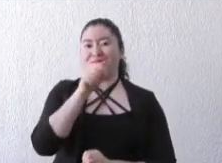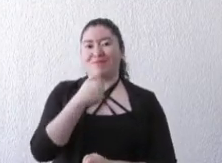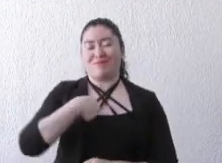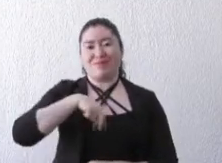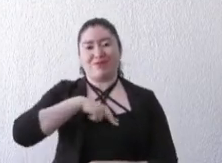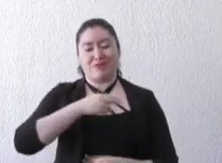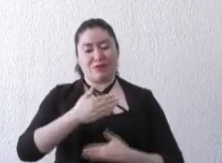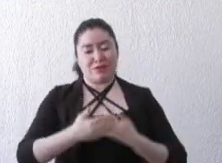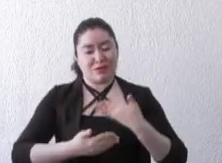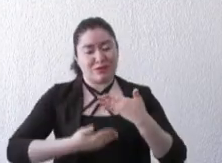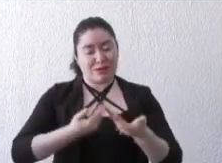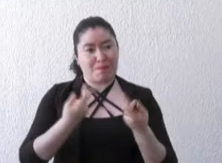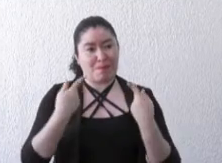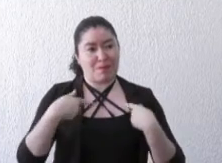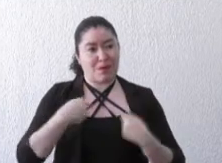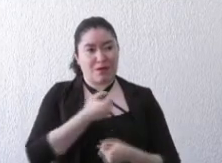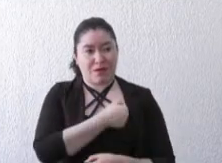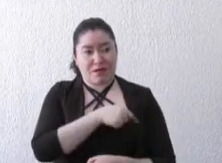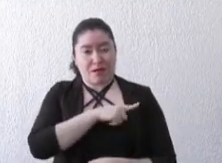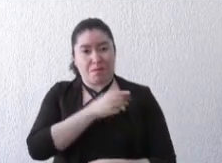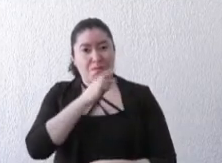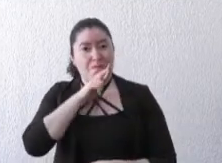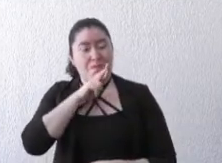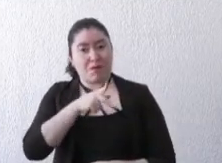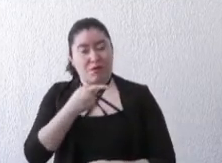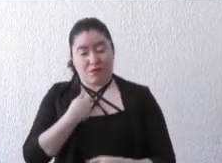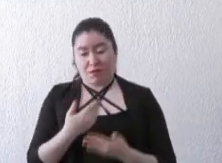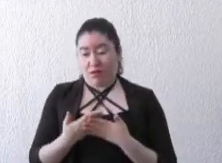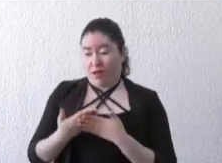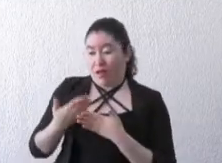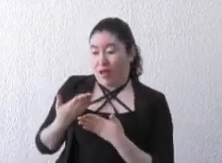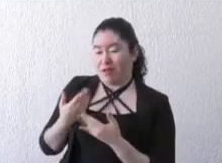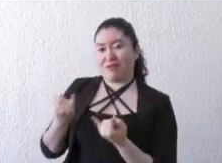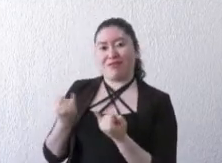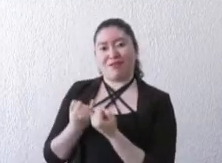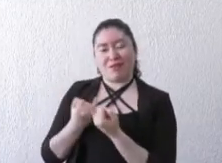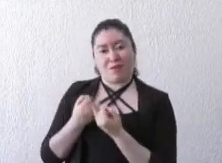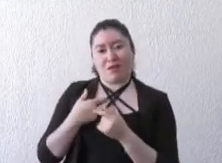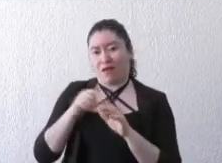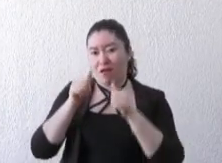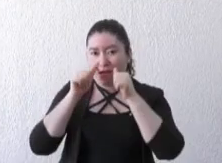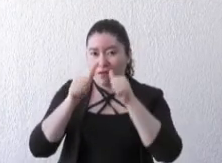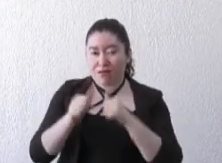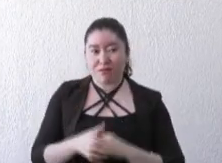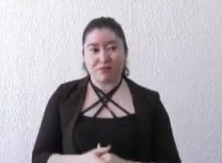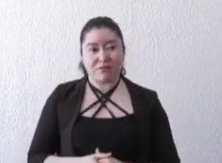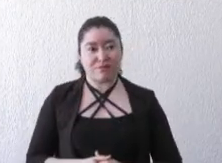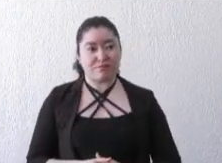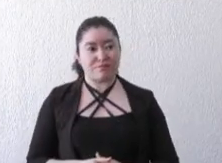más sana desde la prevención hasta la atención. Perfecto, gracias a todos, buen día.